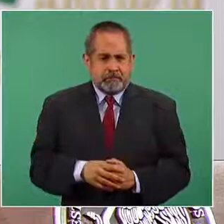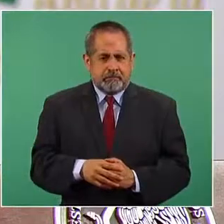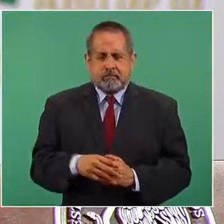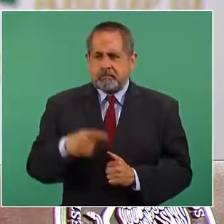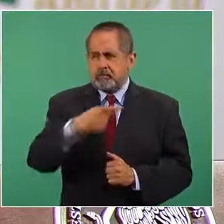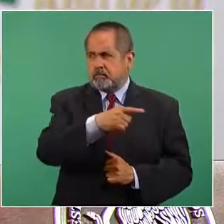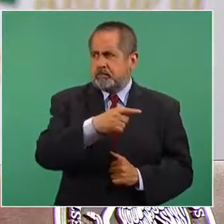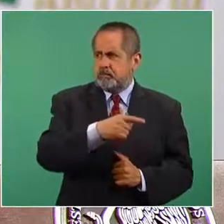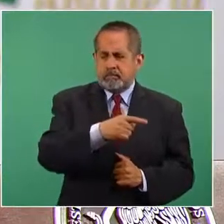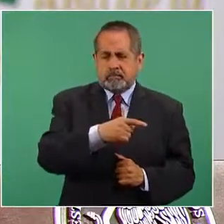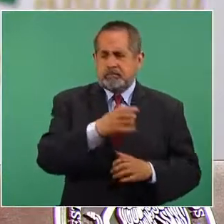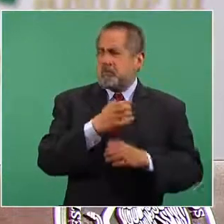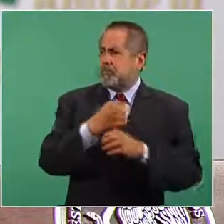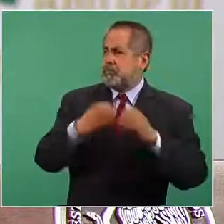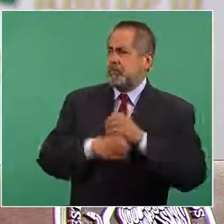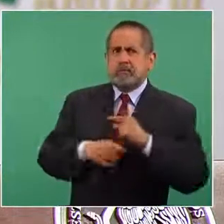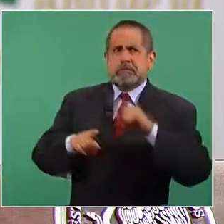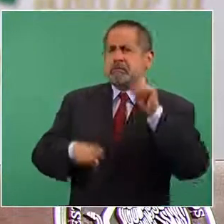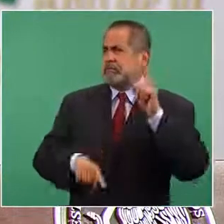despojo